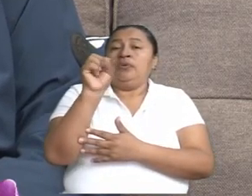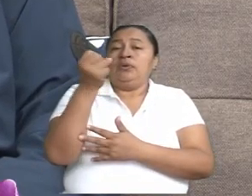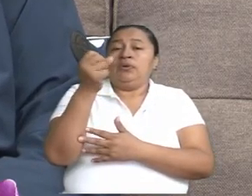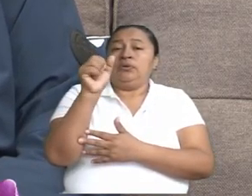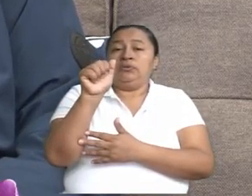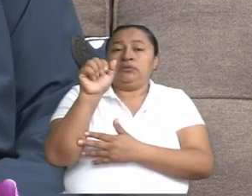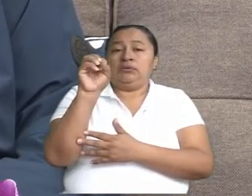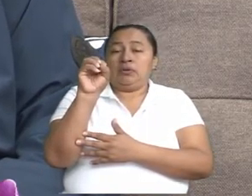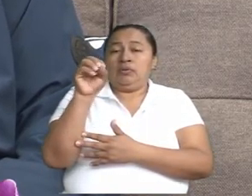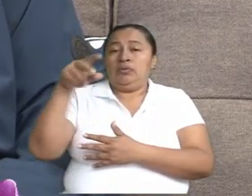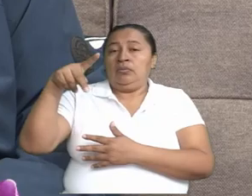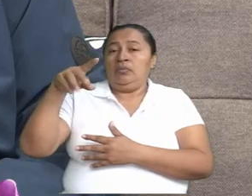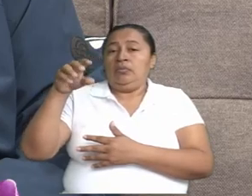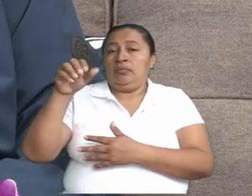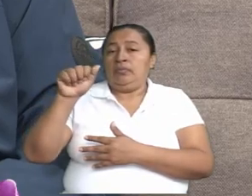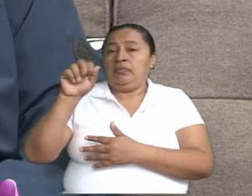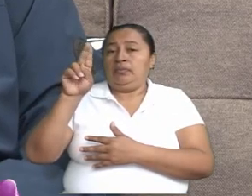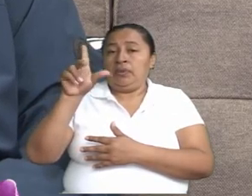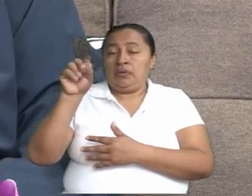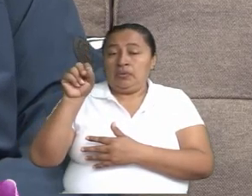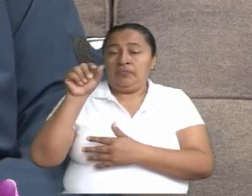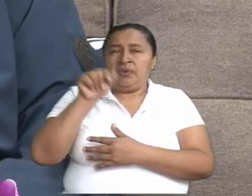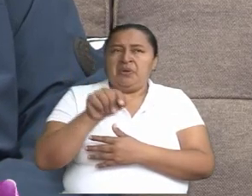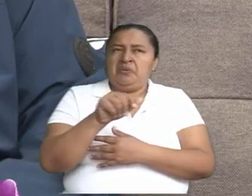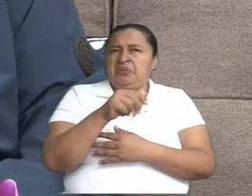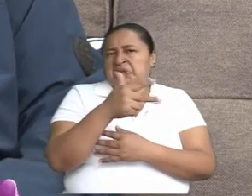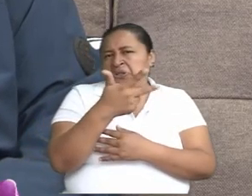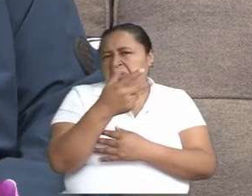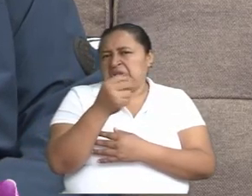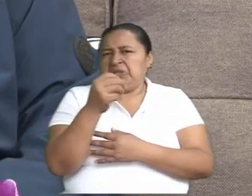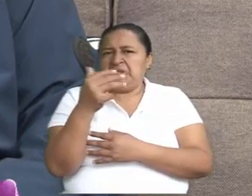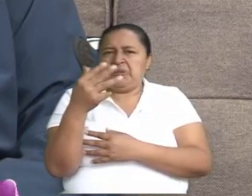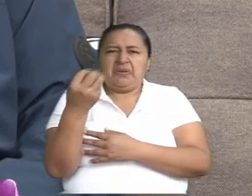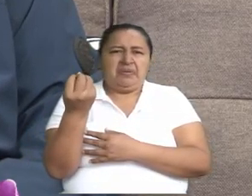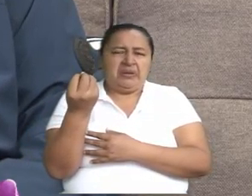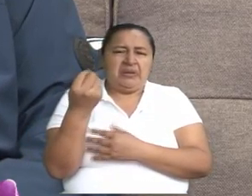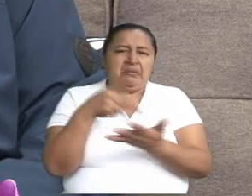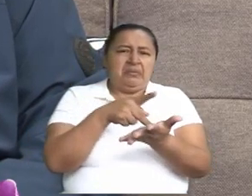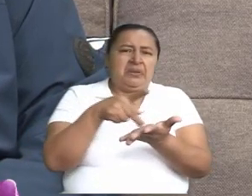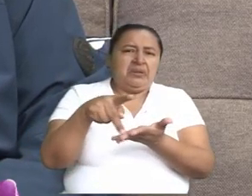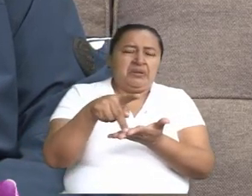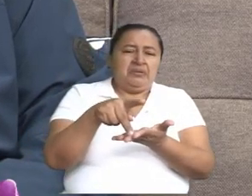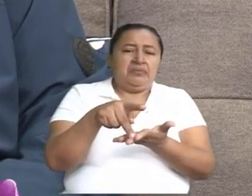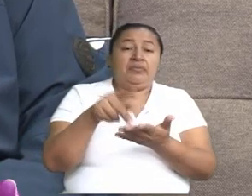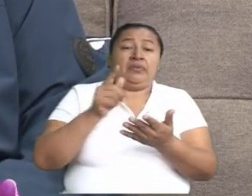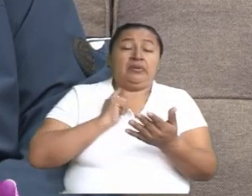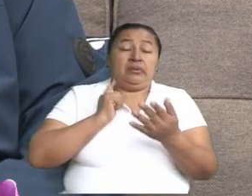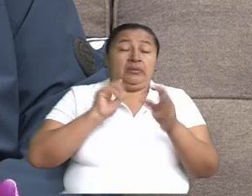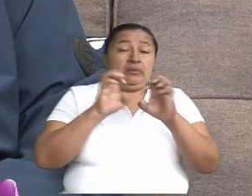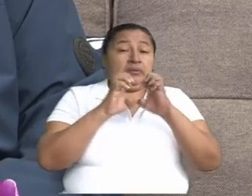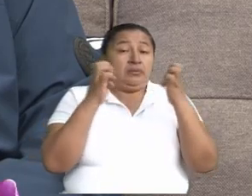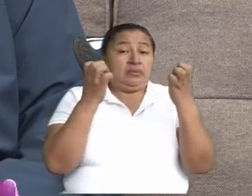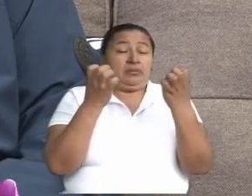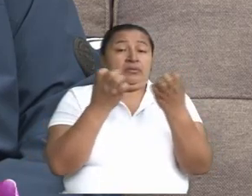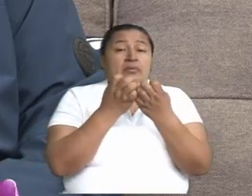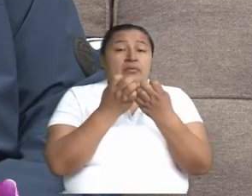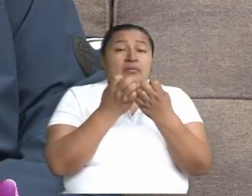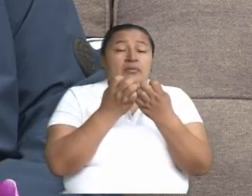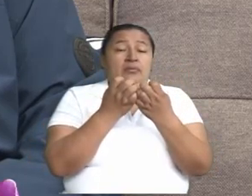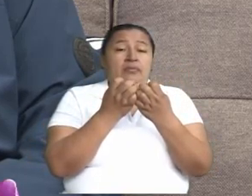90 partidos, ni me acuerdo cuántos son, ¿verdad? Que tienen un equipo